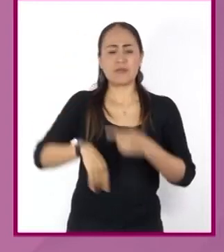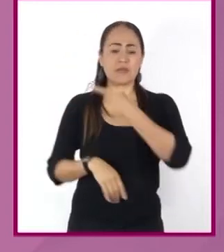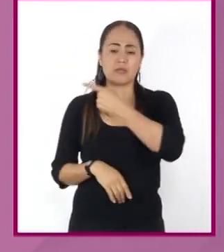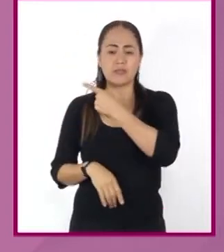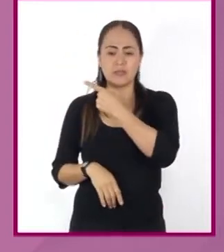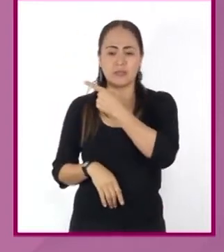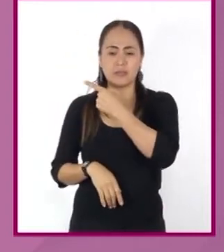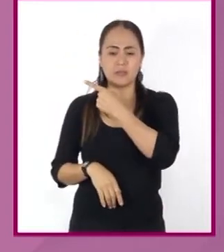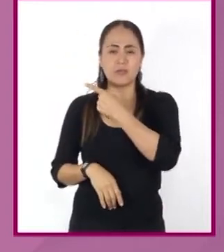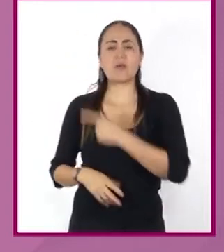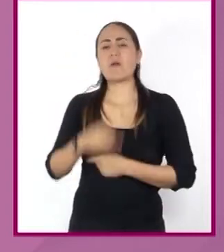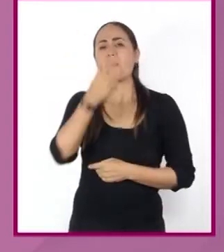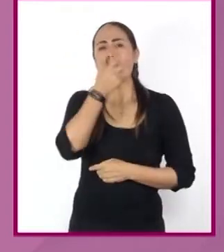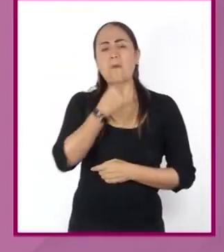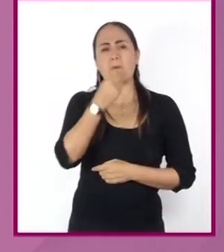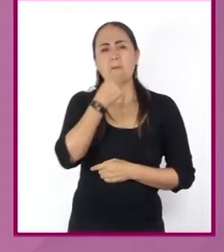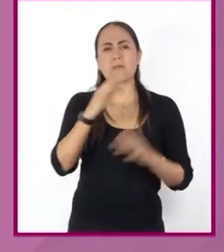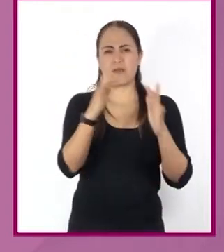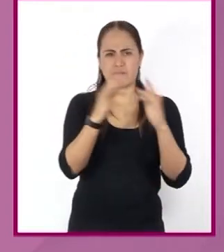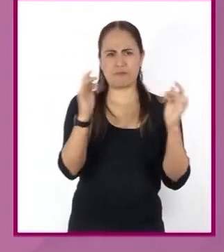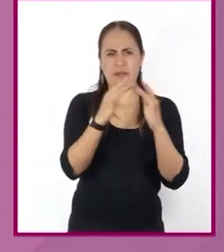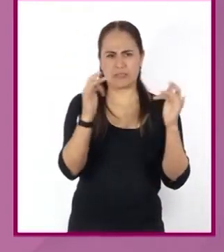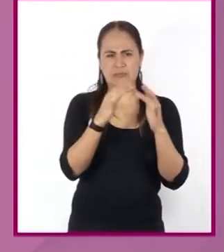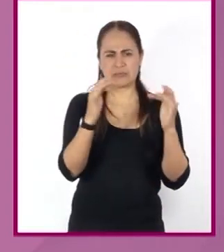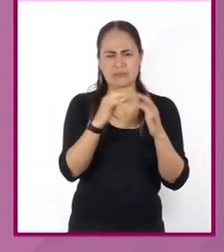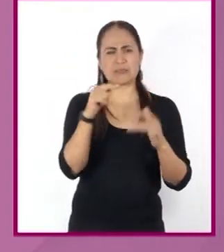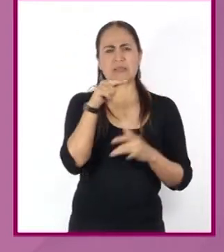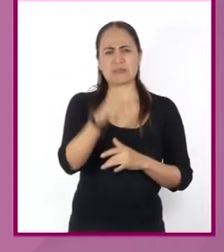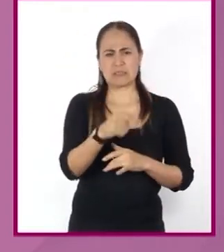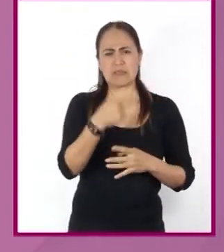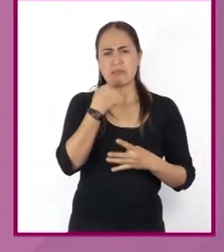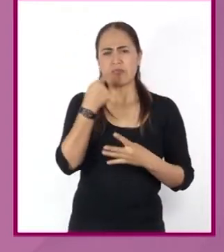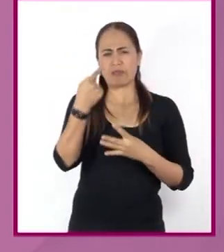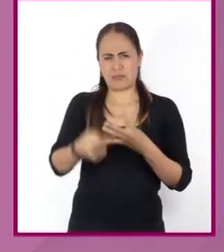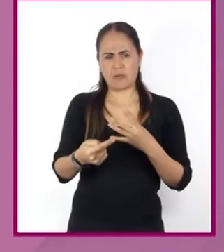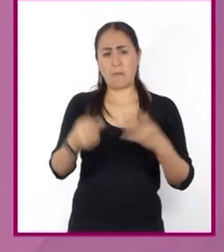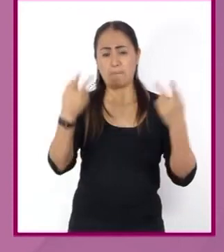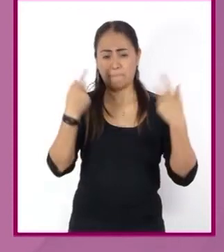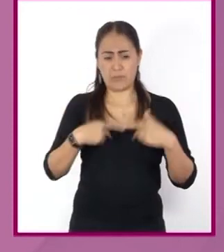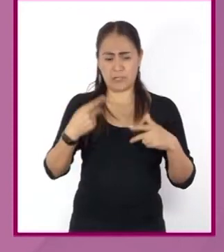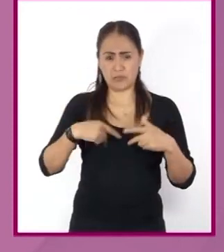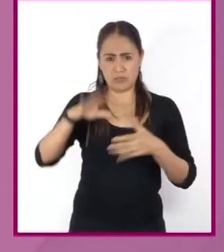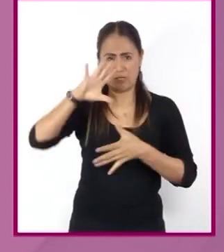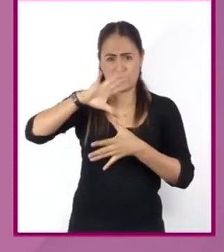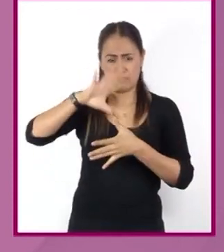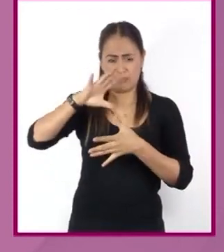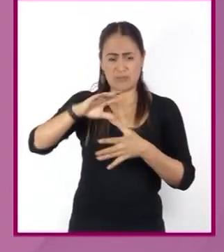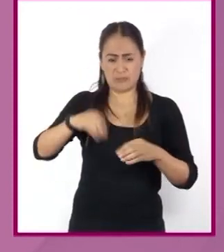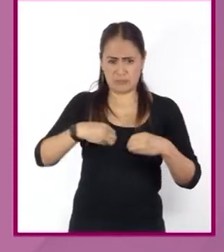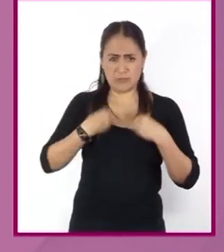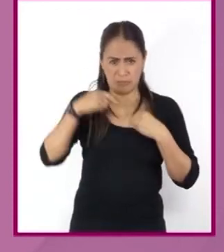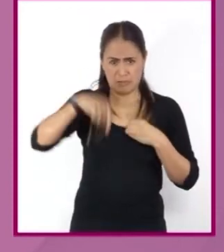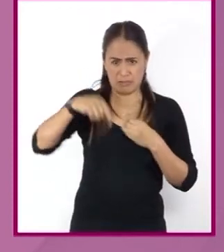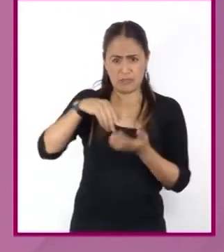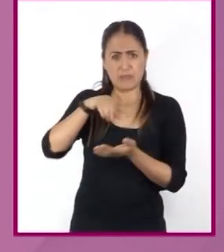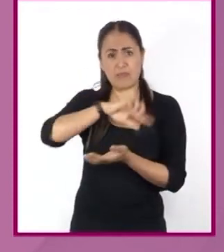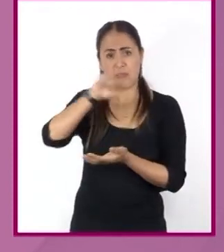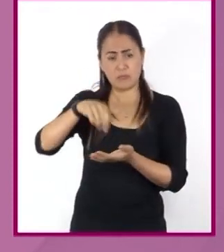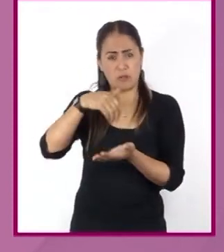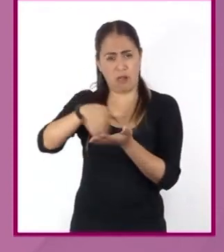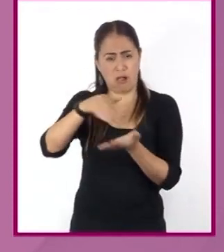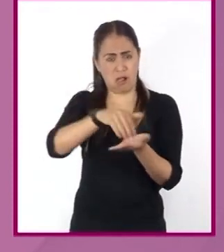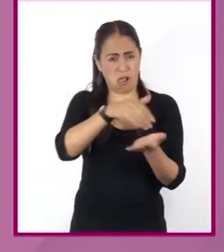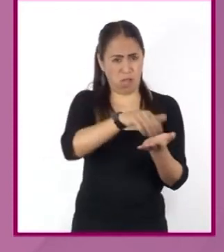de Relaciones Exteriores francés, recalcó que la expulsión de los franceses de Norteamérica traería como consecuencia que